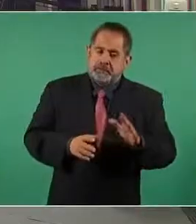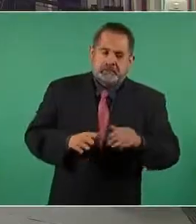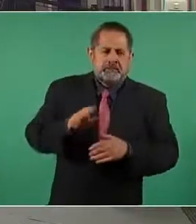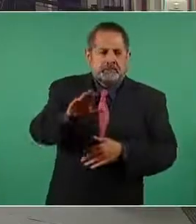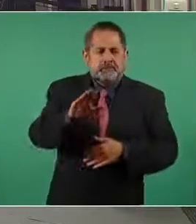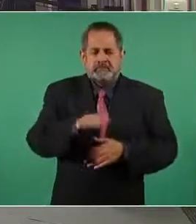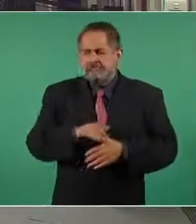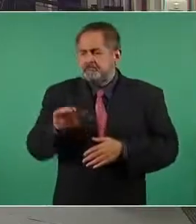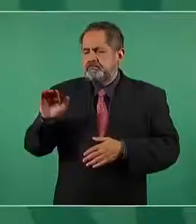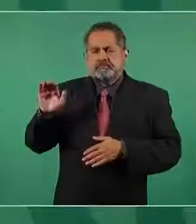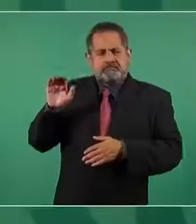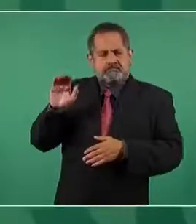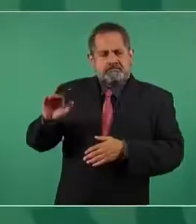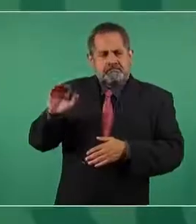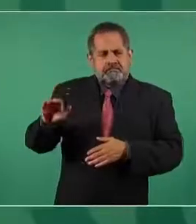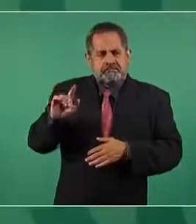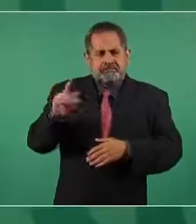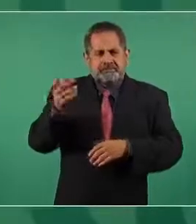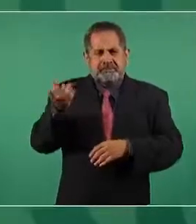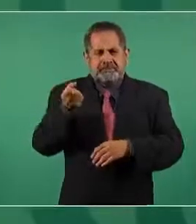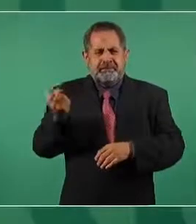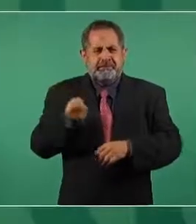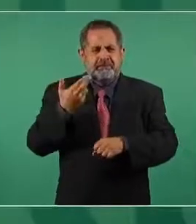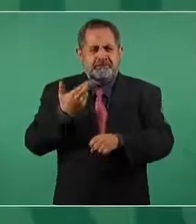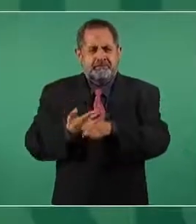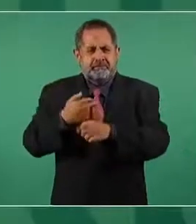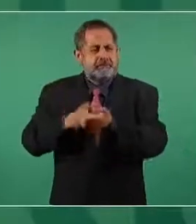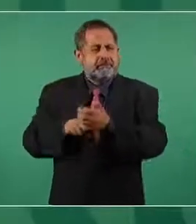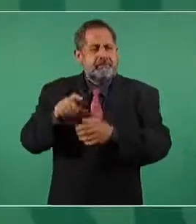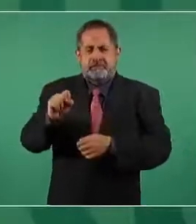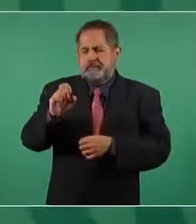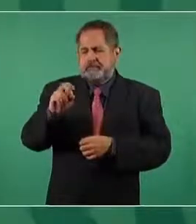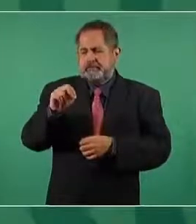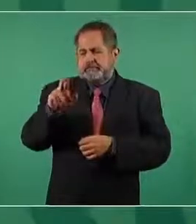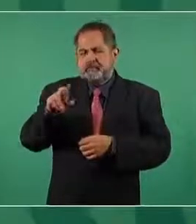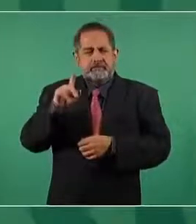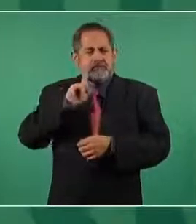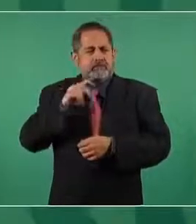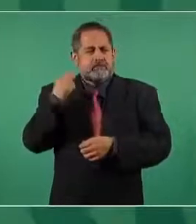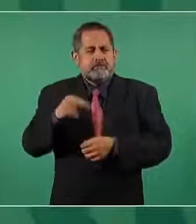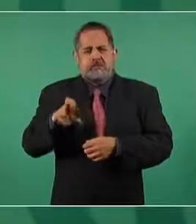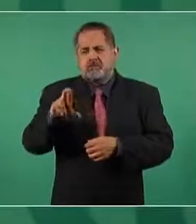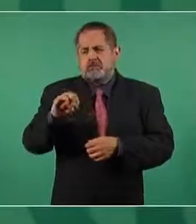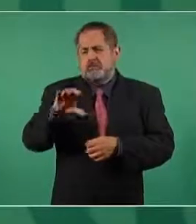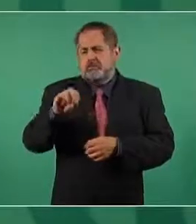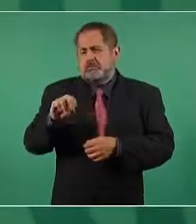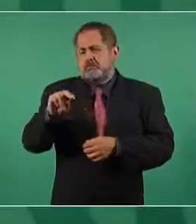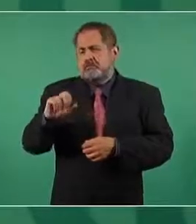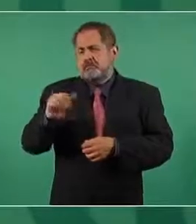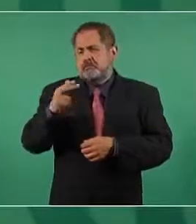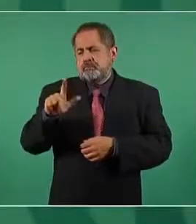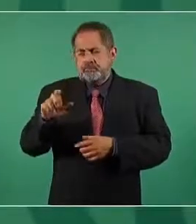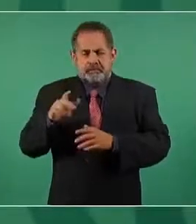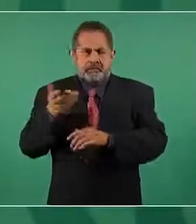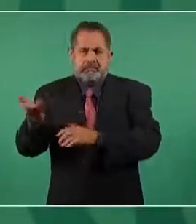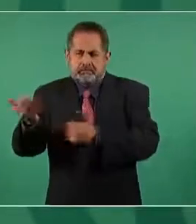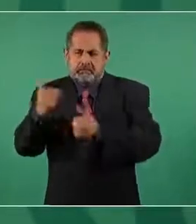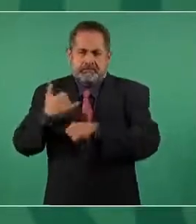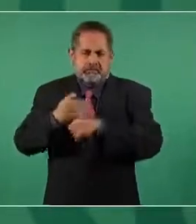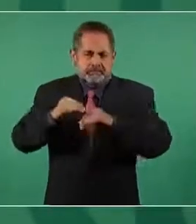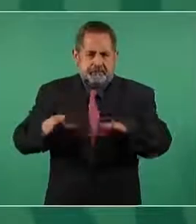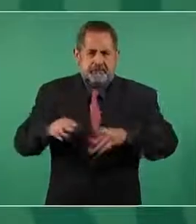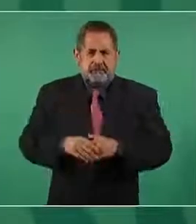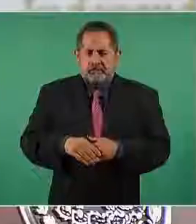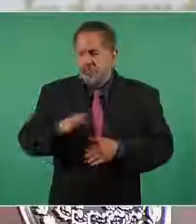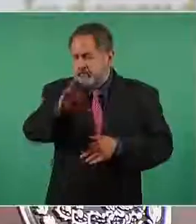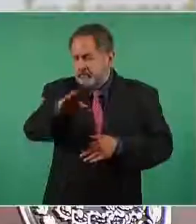la secretaria de Energía, Rocío Nale. Lo que puedo comentar es que todos